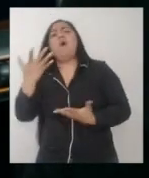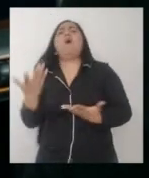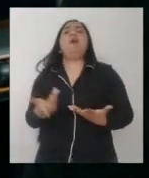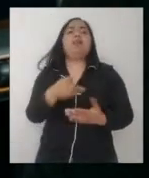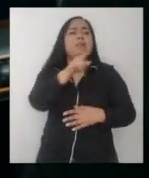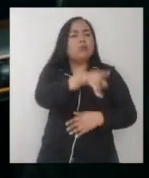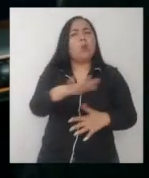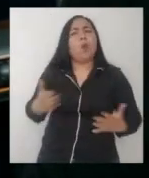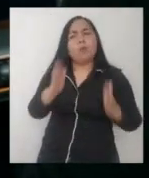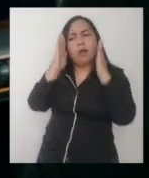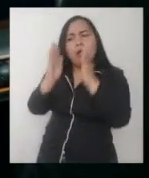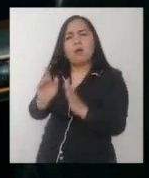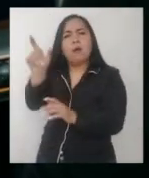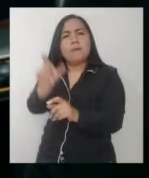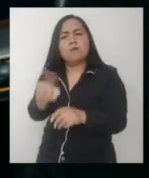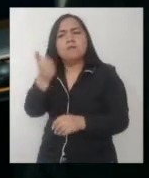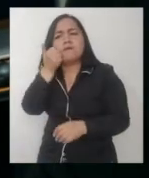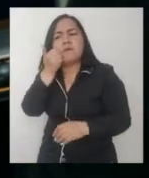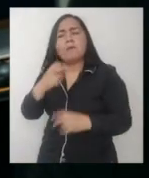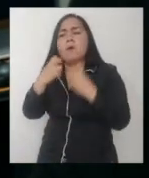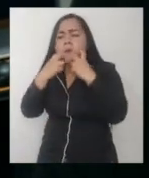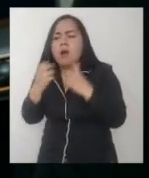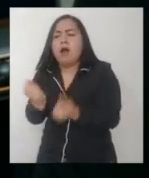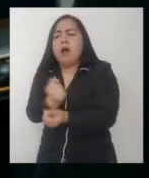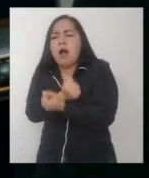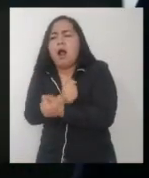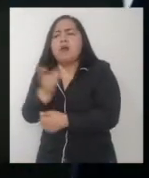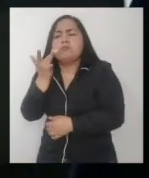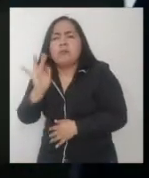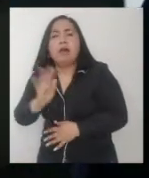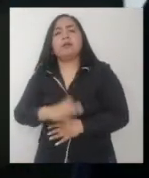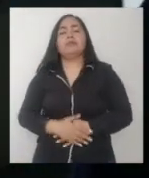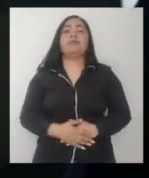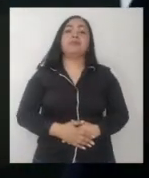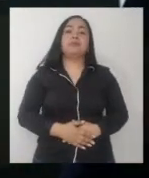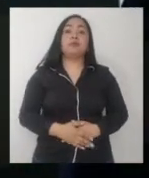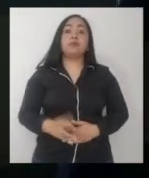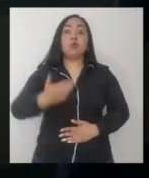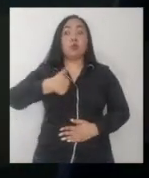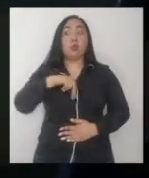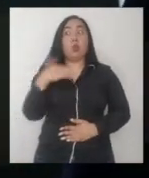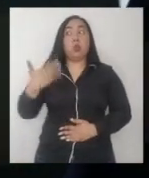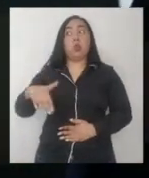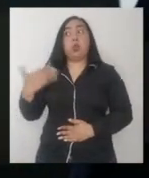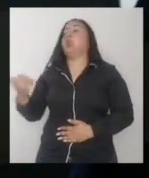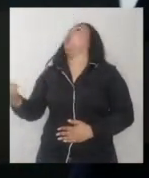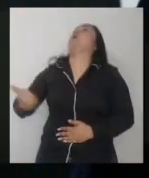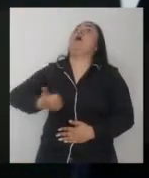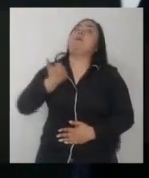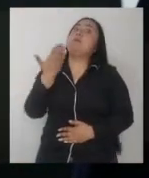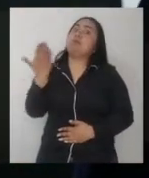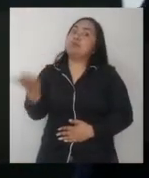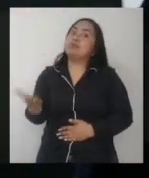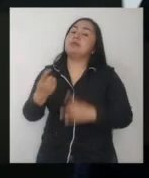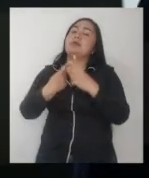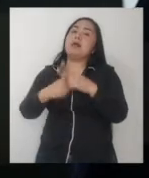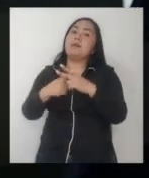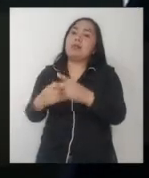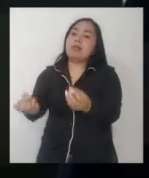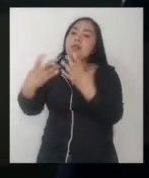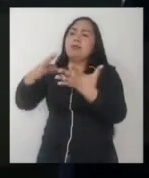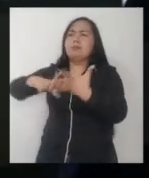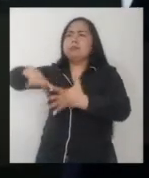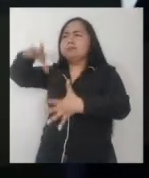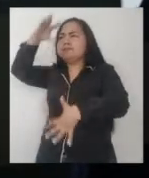del paciente con humanidad, con amor, con misericordia y con compasión. Para nosotros son de gran aprovechamiento para fortalecer todas nuestras